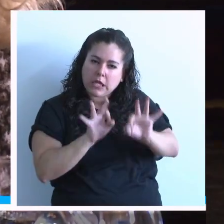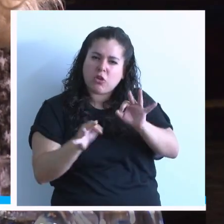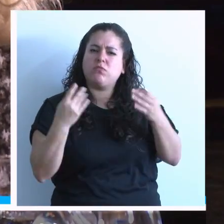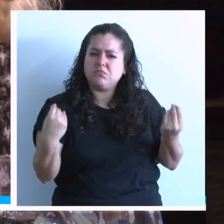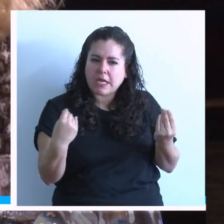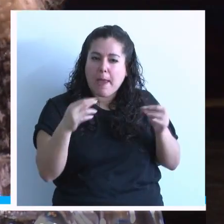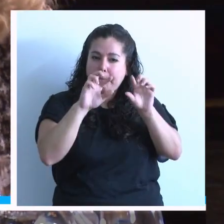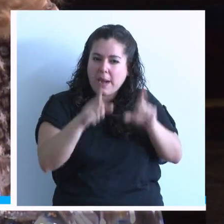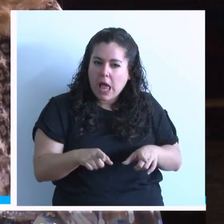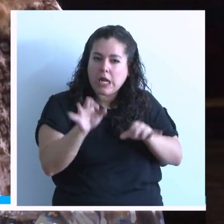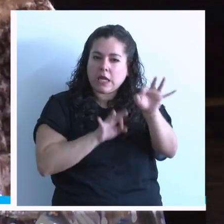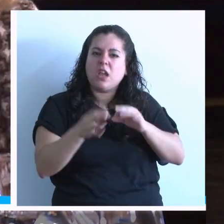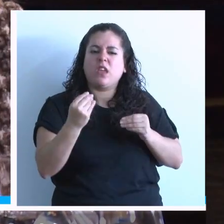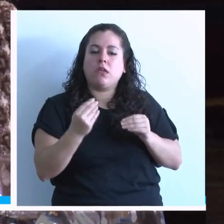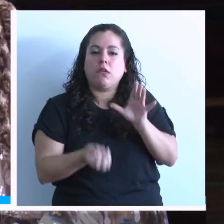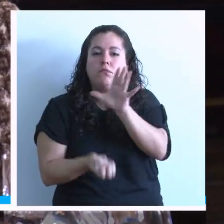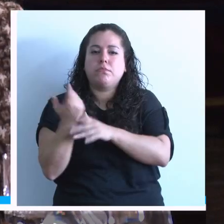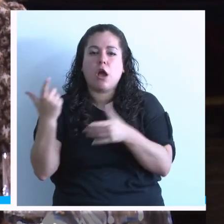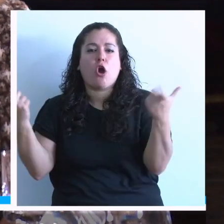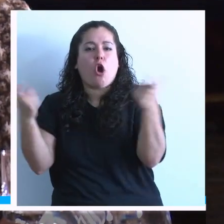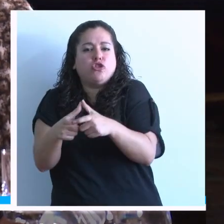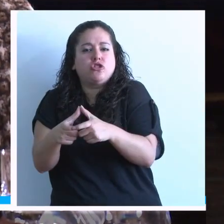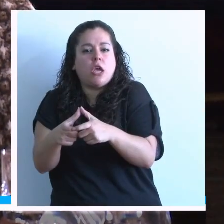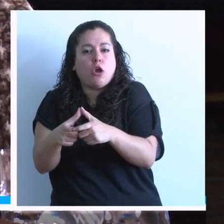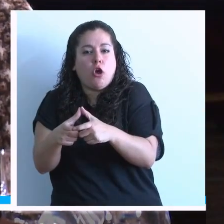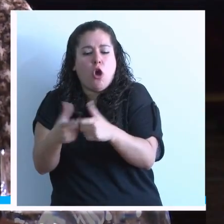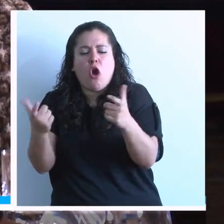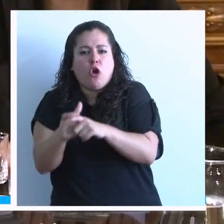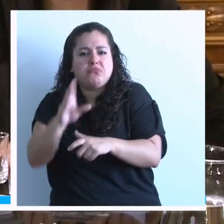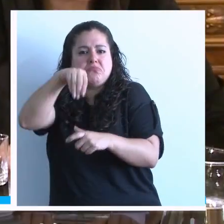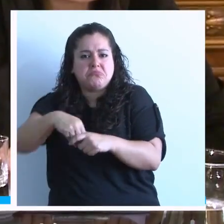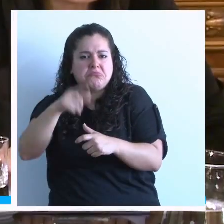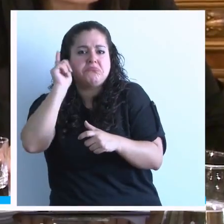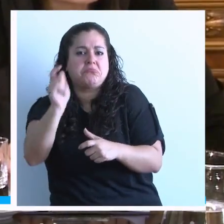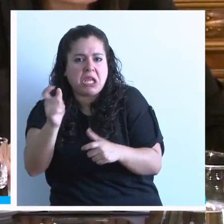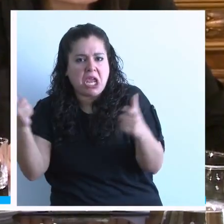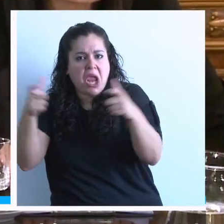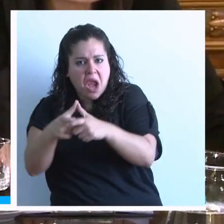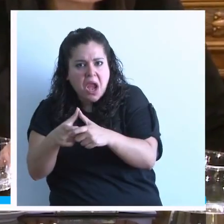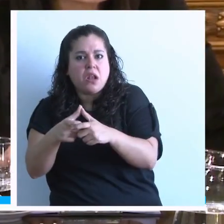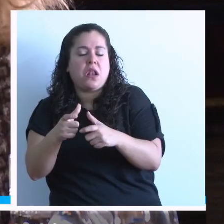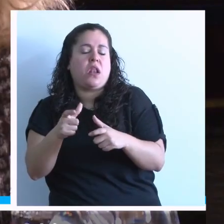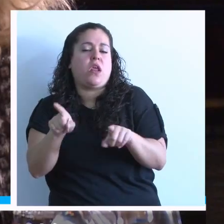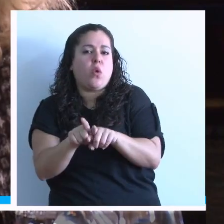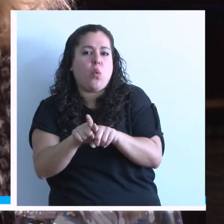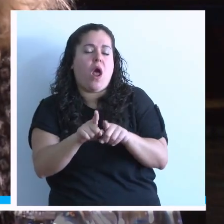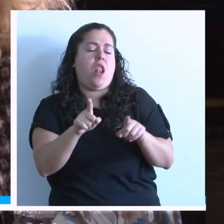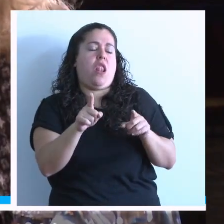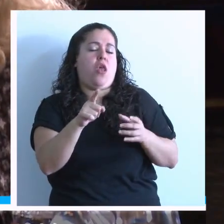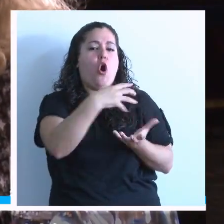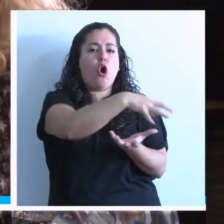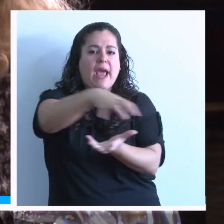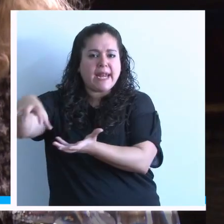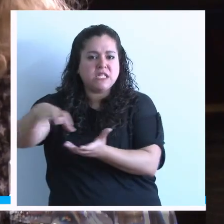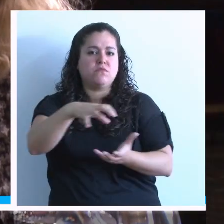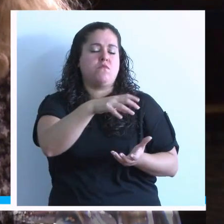plan estratégico lo elabore un consejo en donde están representados, es decir, los